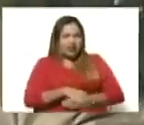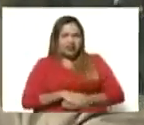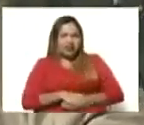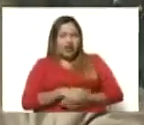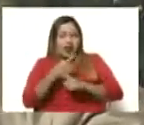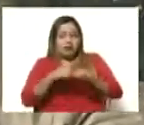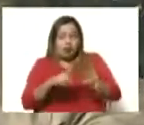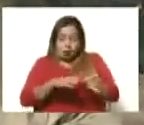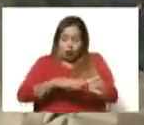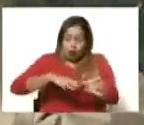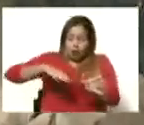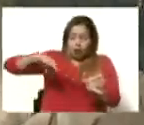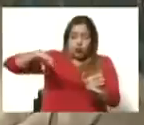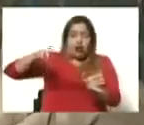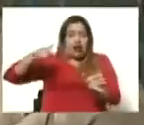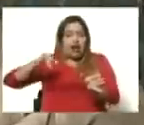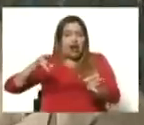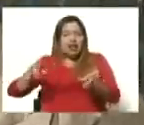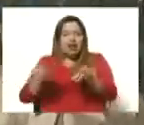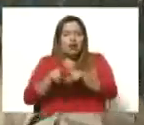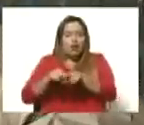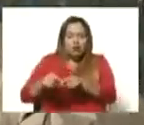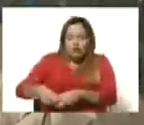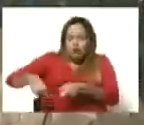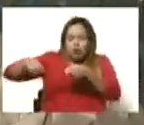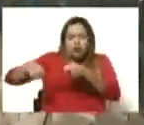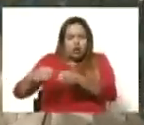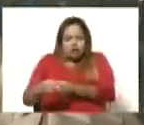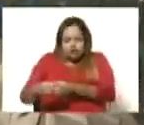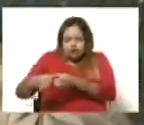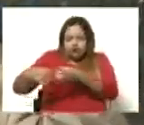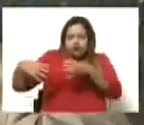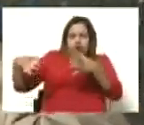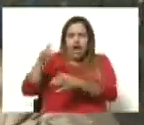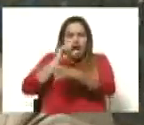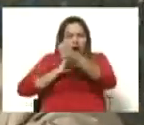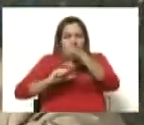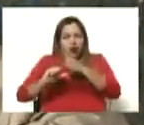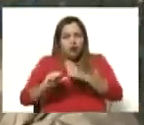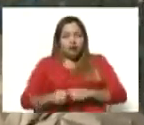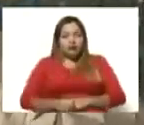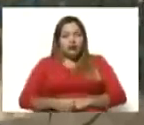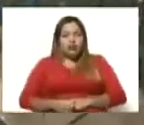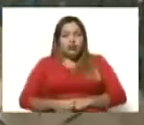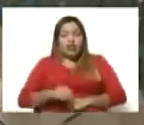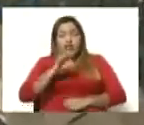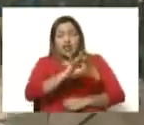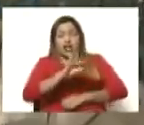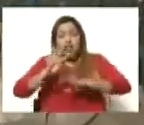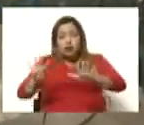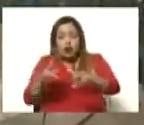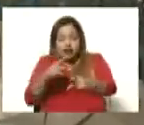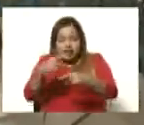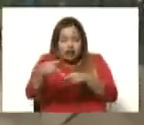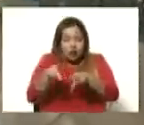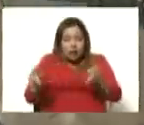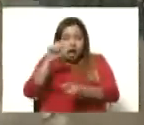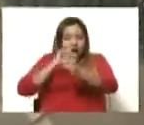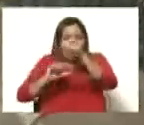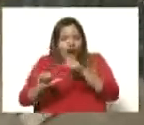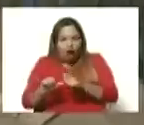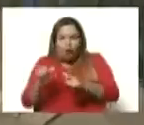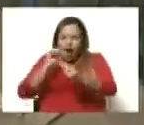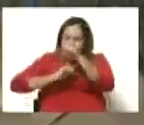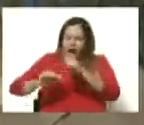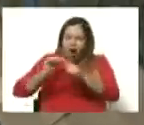Pero arriba, eso es como si fuera una bolsa enorme que acumuló agua. Son 39 kilómetros cuadrados que acumularon agua en todo ese espacio,